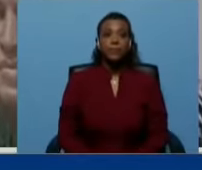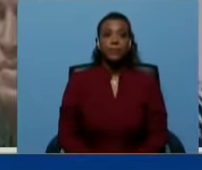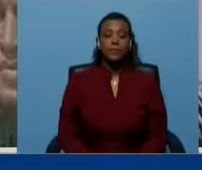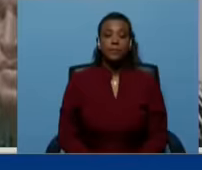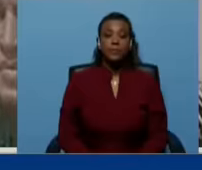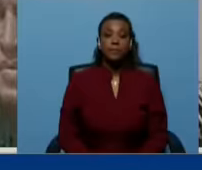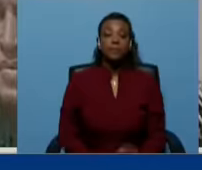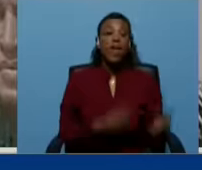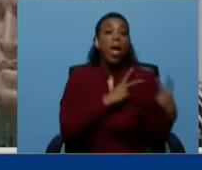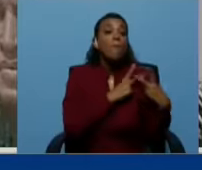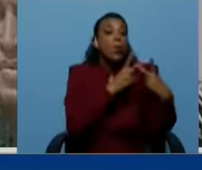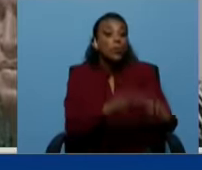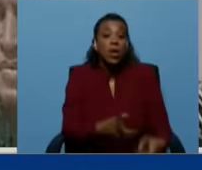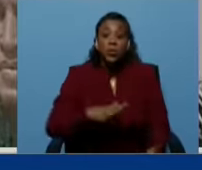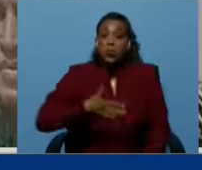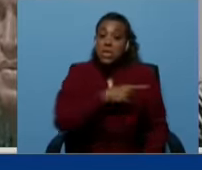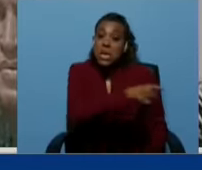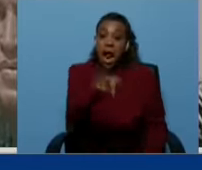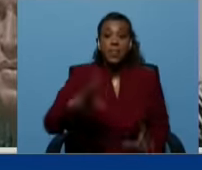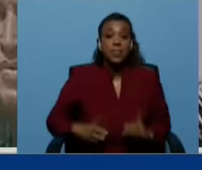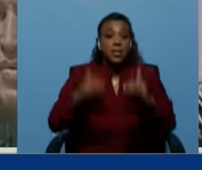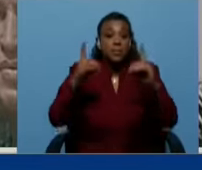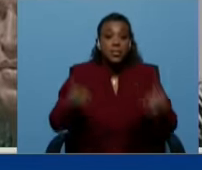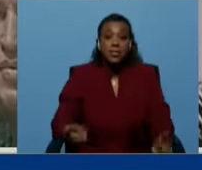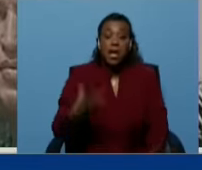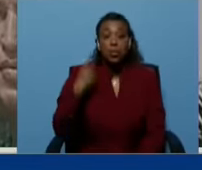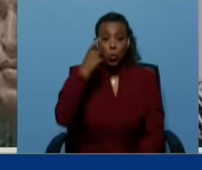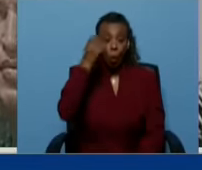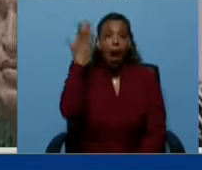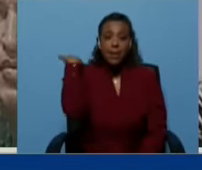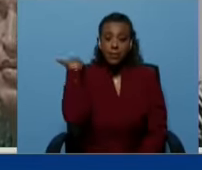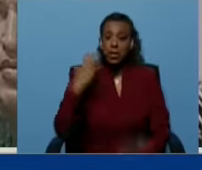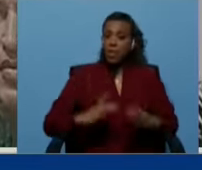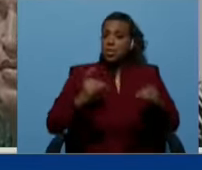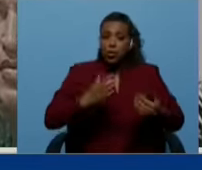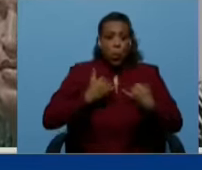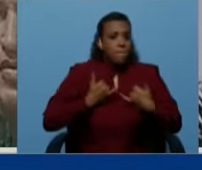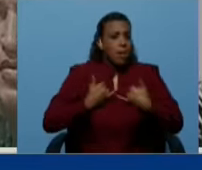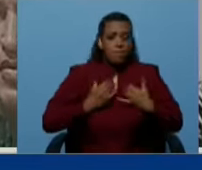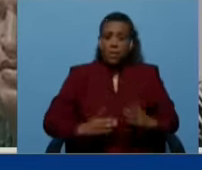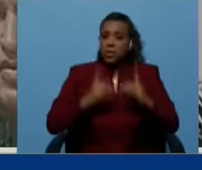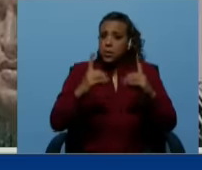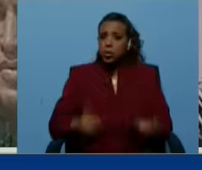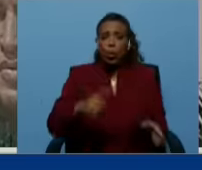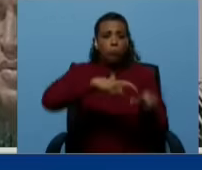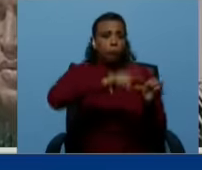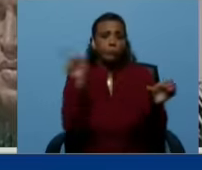Es voluntario. Y yo quise que fuera así. Porque